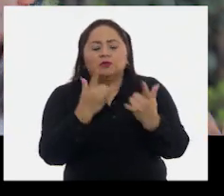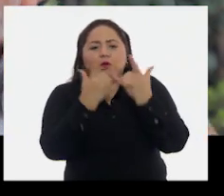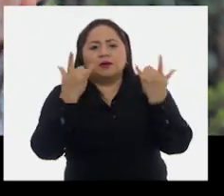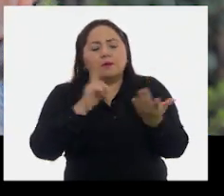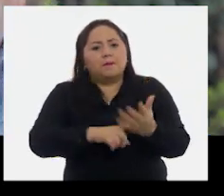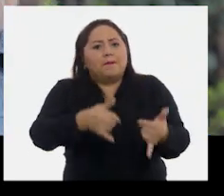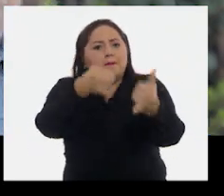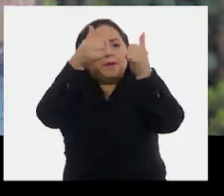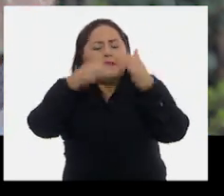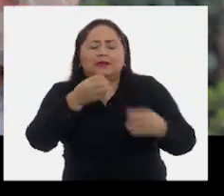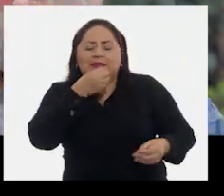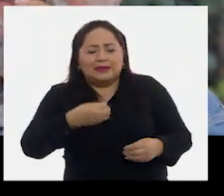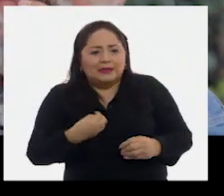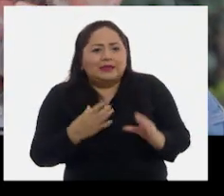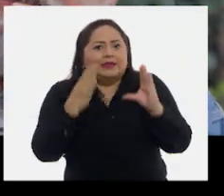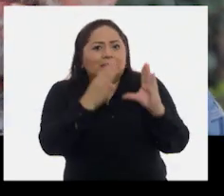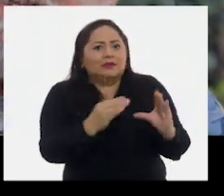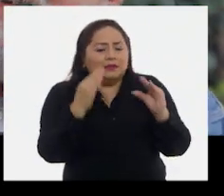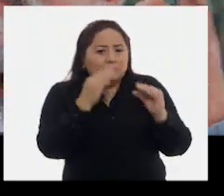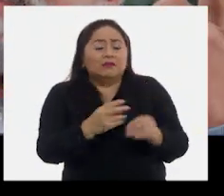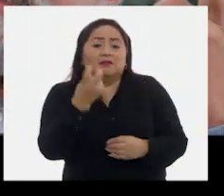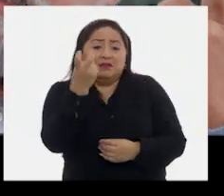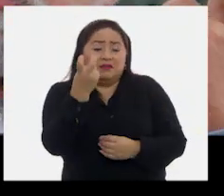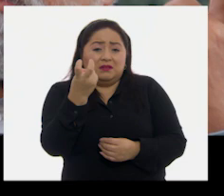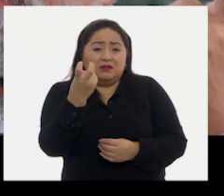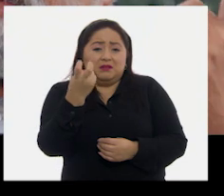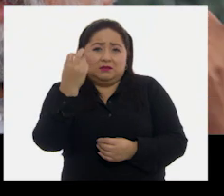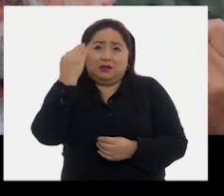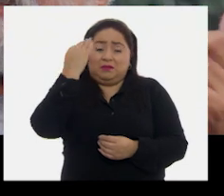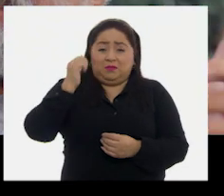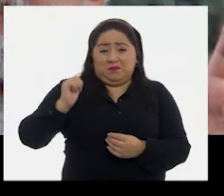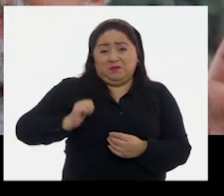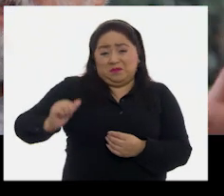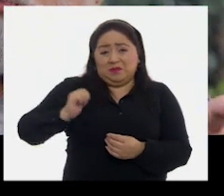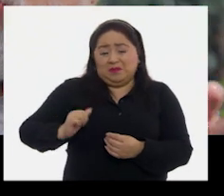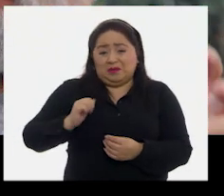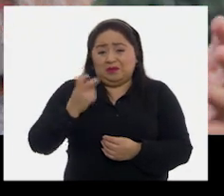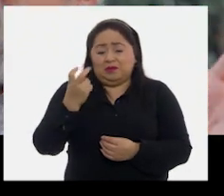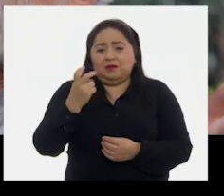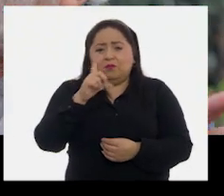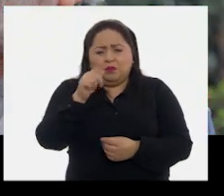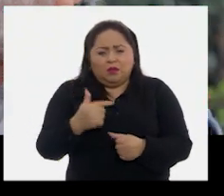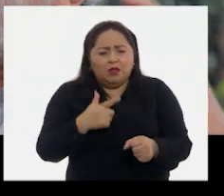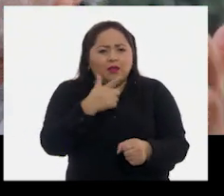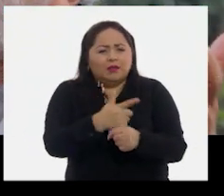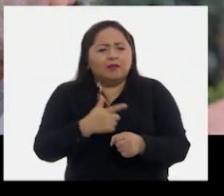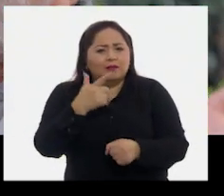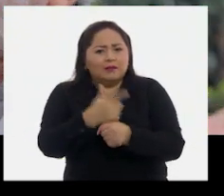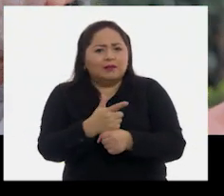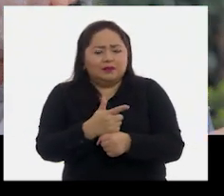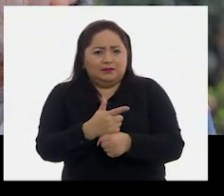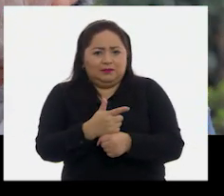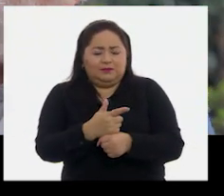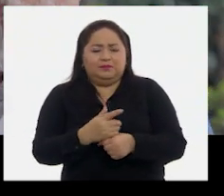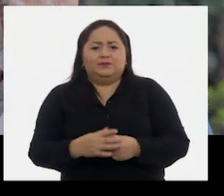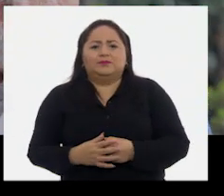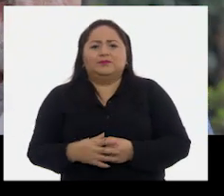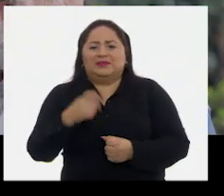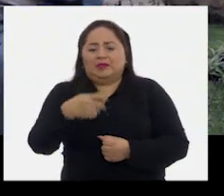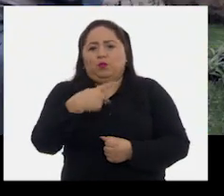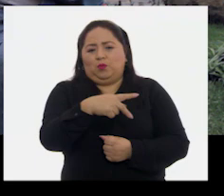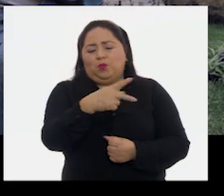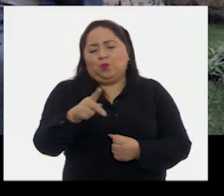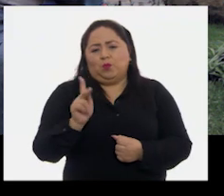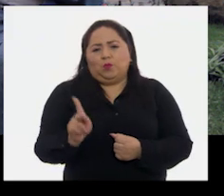que cargar encima, ¿no? Y entonces, en ese sentido, ¿verdad?, este descubrimiento o redescubrimiento del